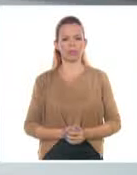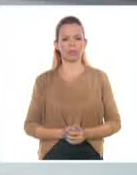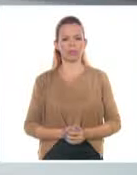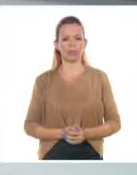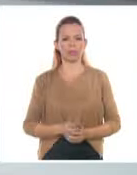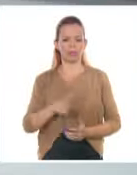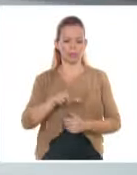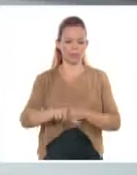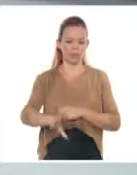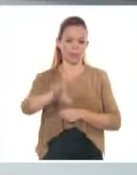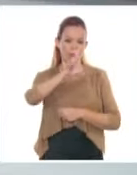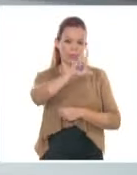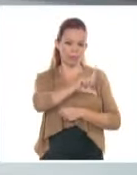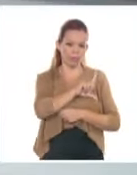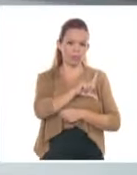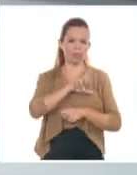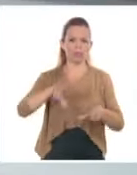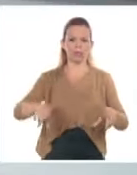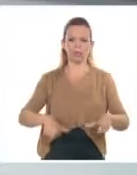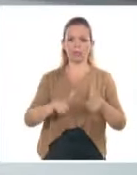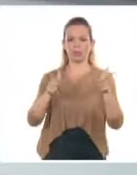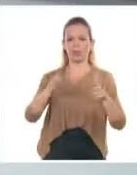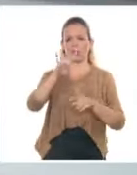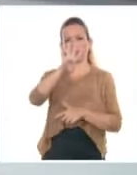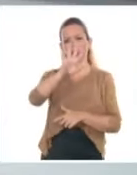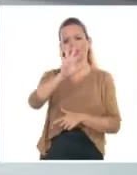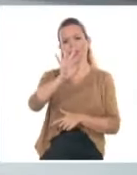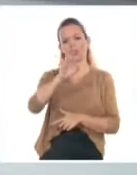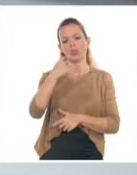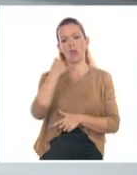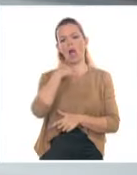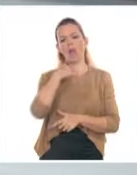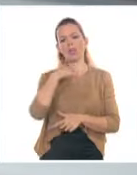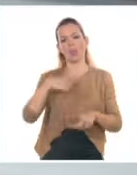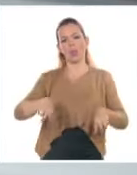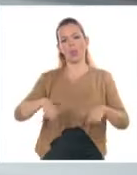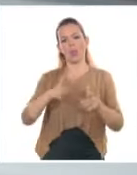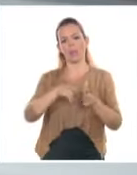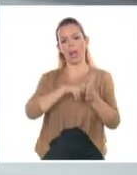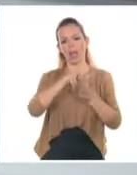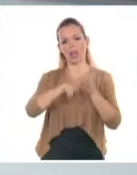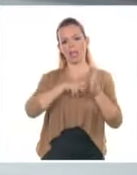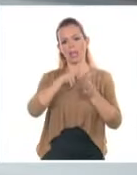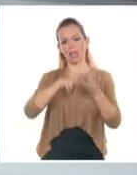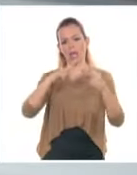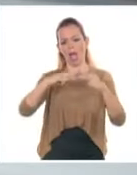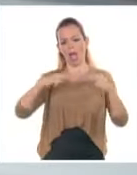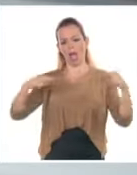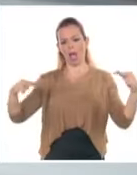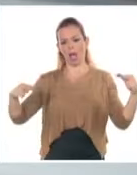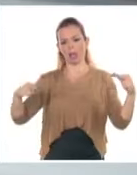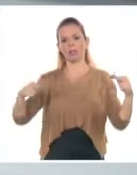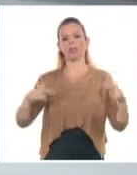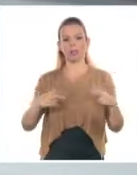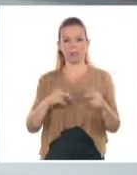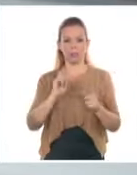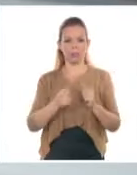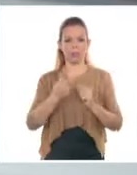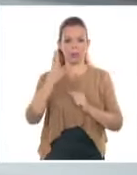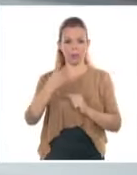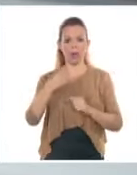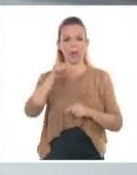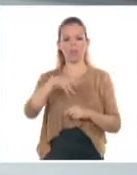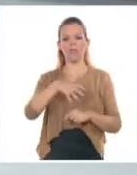Se conmemoraron 48 años de ejecutarse el primer tramo de la línea central de ferrocarriles en Cuba, en la que Fidel operó la locomotora